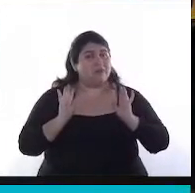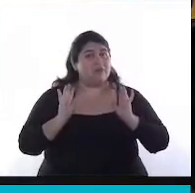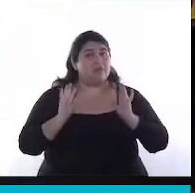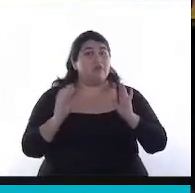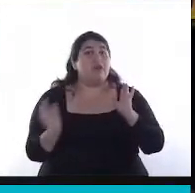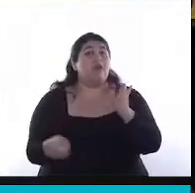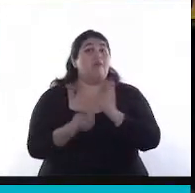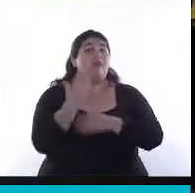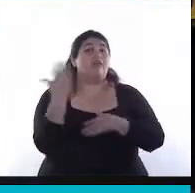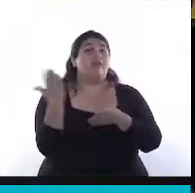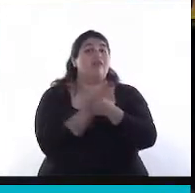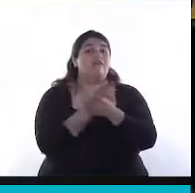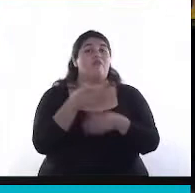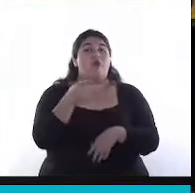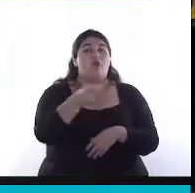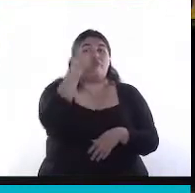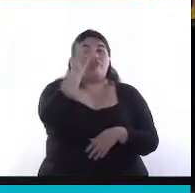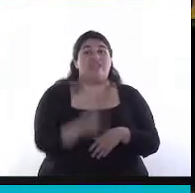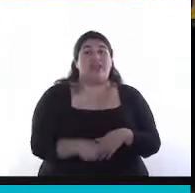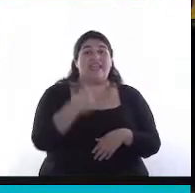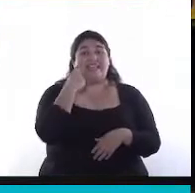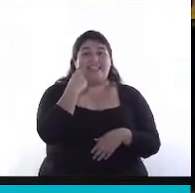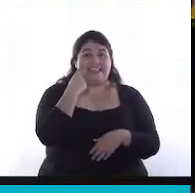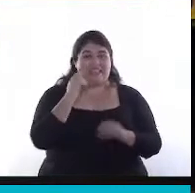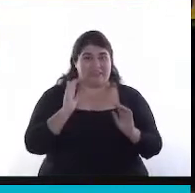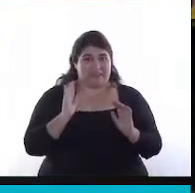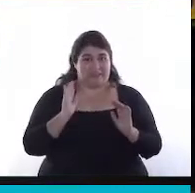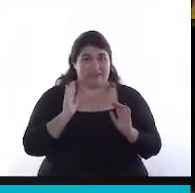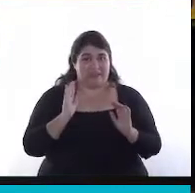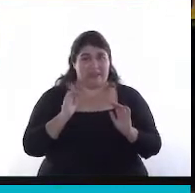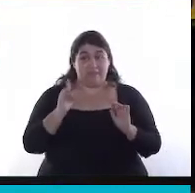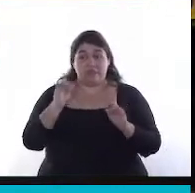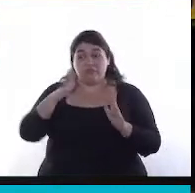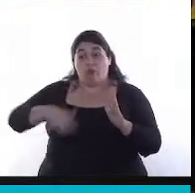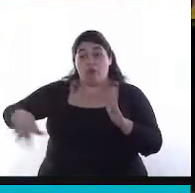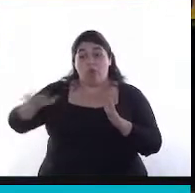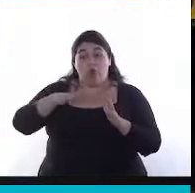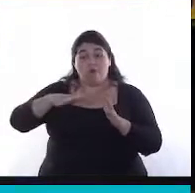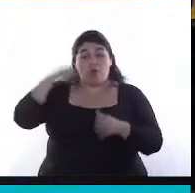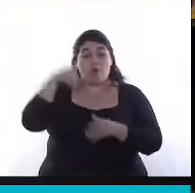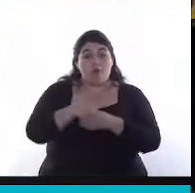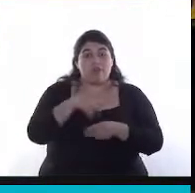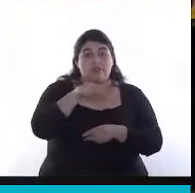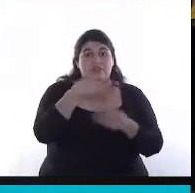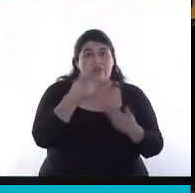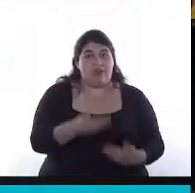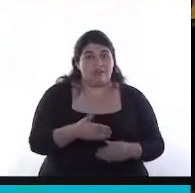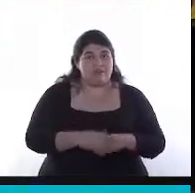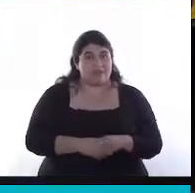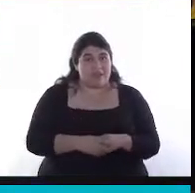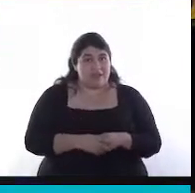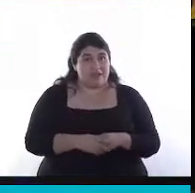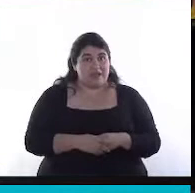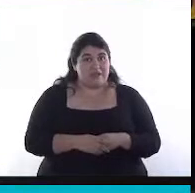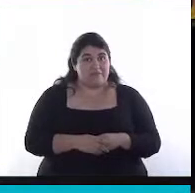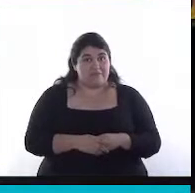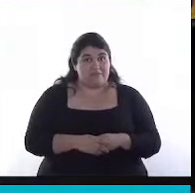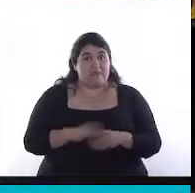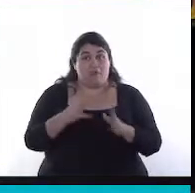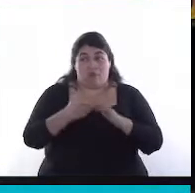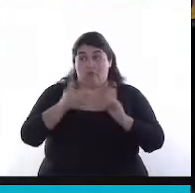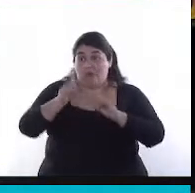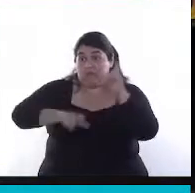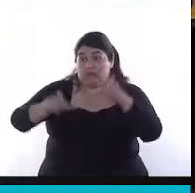contra un intendente votado por su pueblo al ingresar a una casa de representantes votados